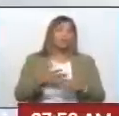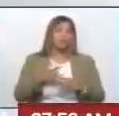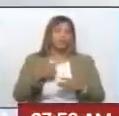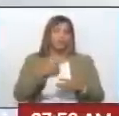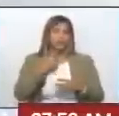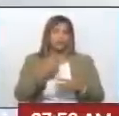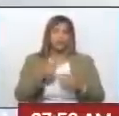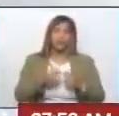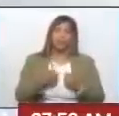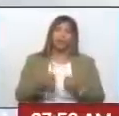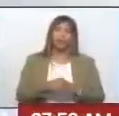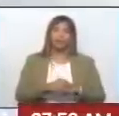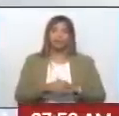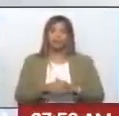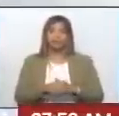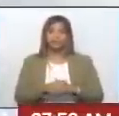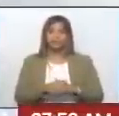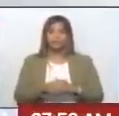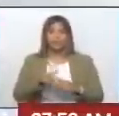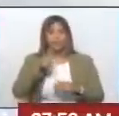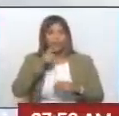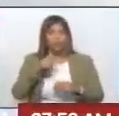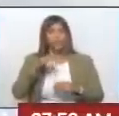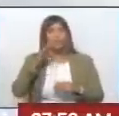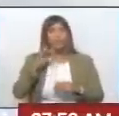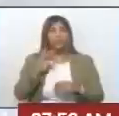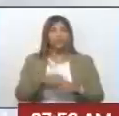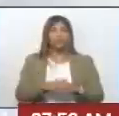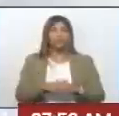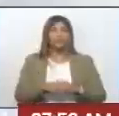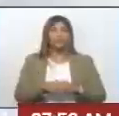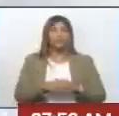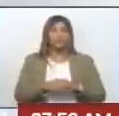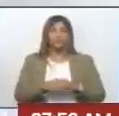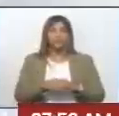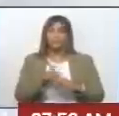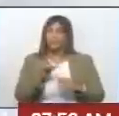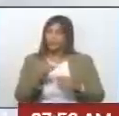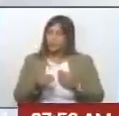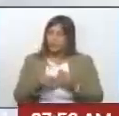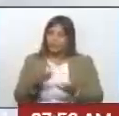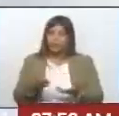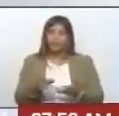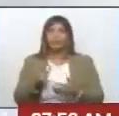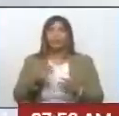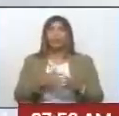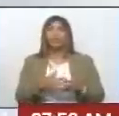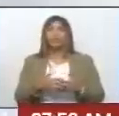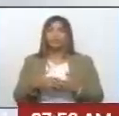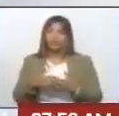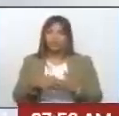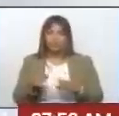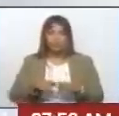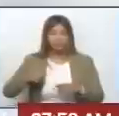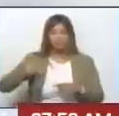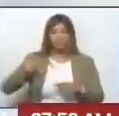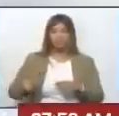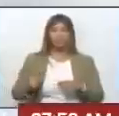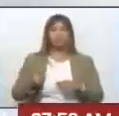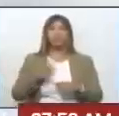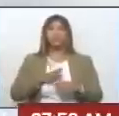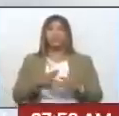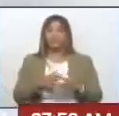enorme daño que le hace al pueblo cubano. Bueno, y no lo hace. Son los Estados Unidos, la soberbia